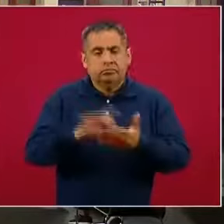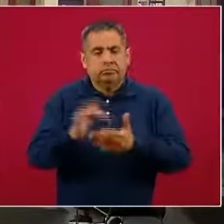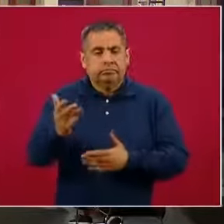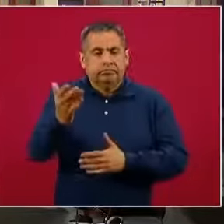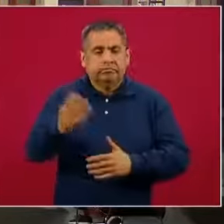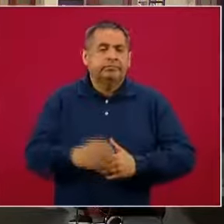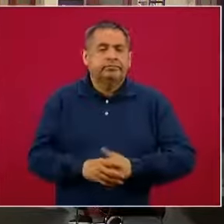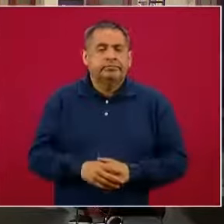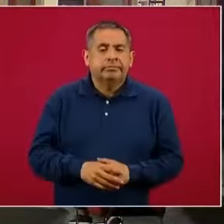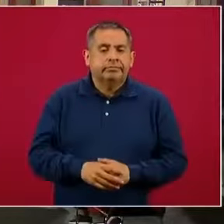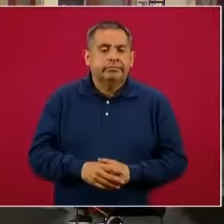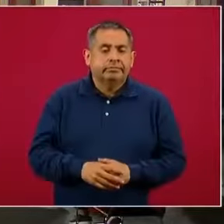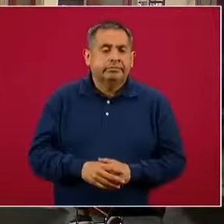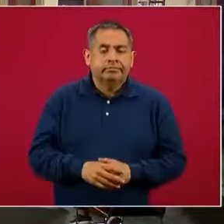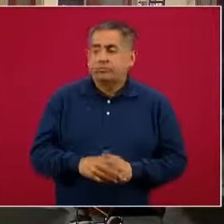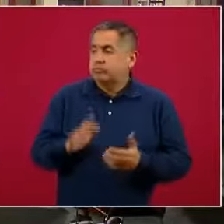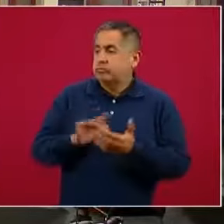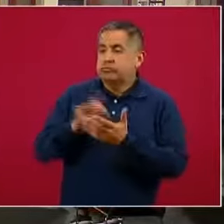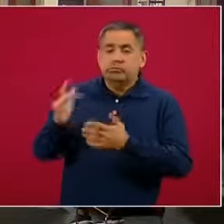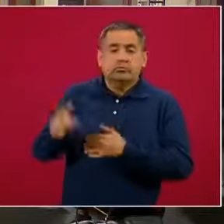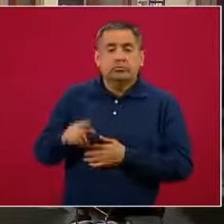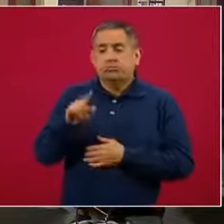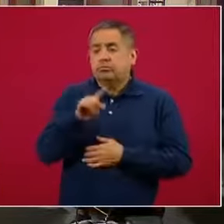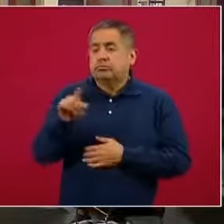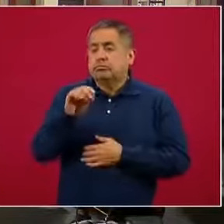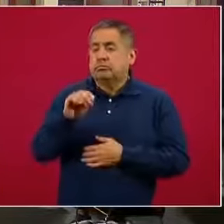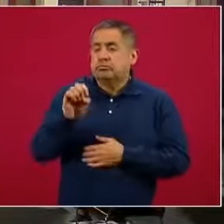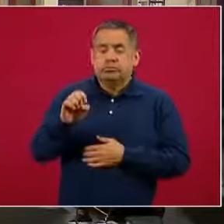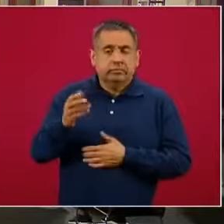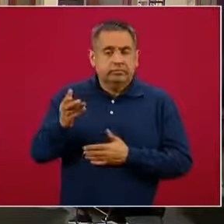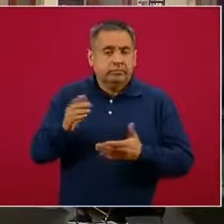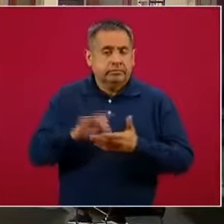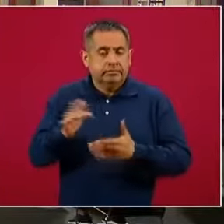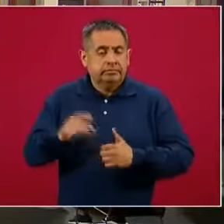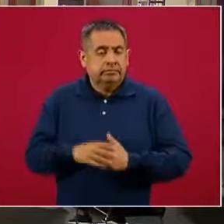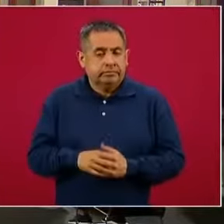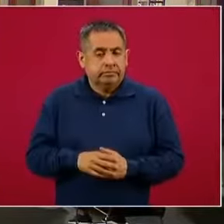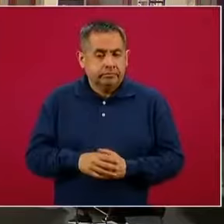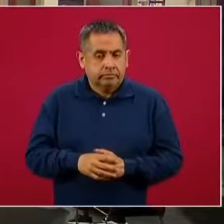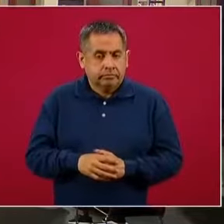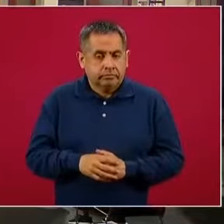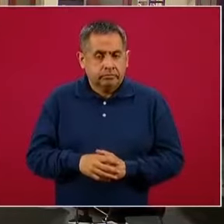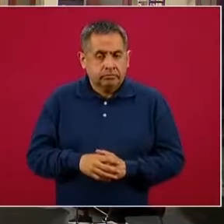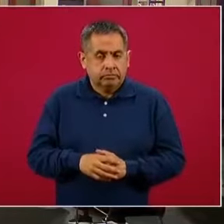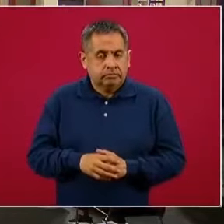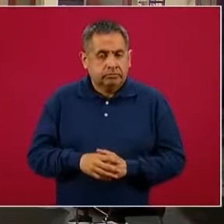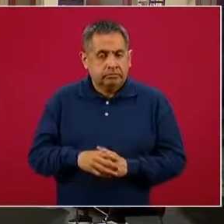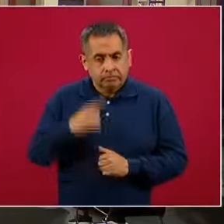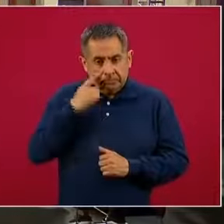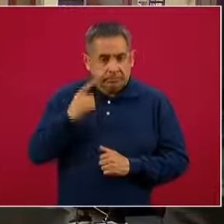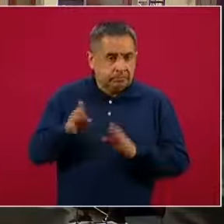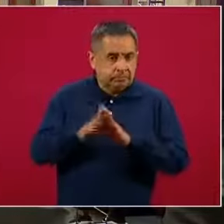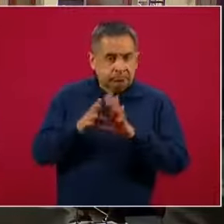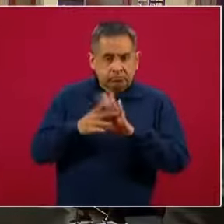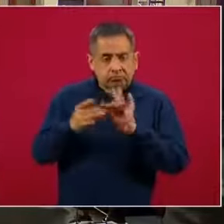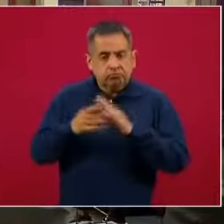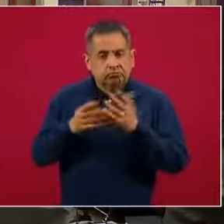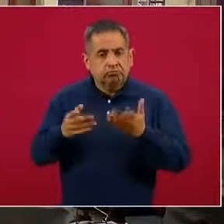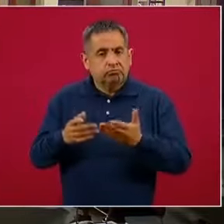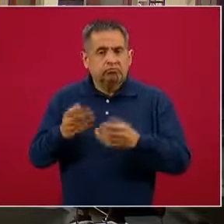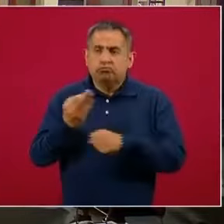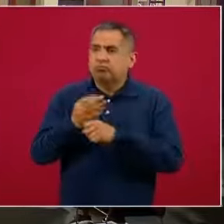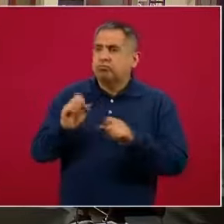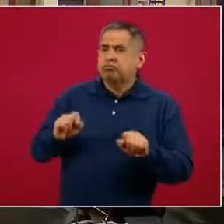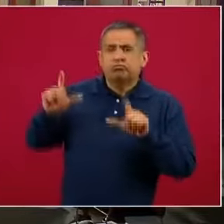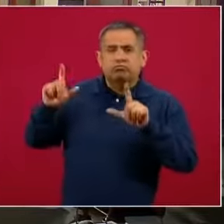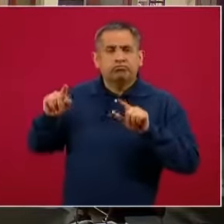Muchas gracias, maestro Zoe Robledo. Como ven, entonces, La intención de esta presentación de